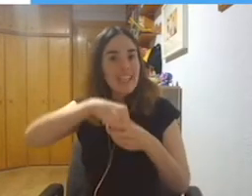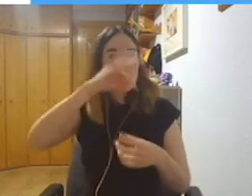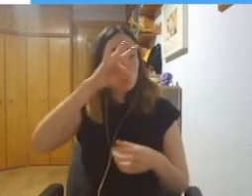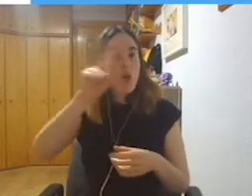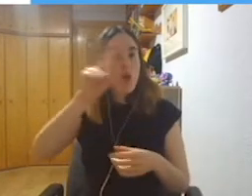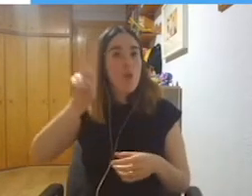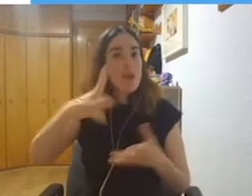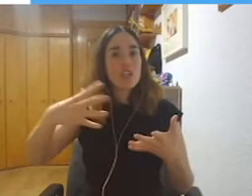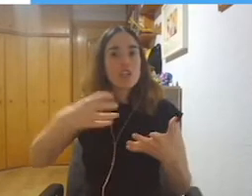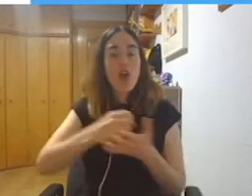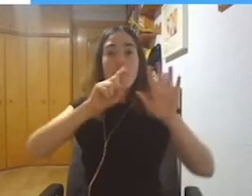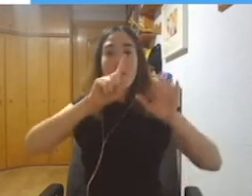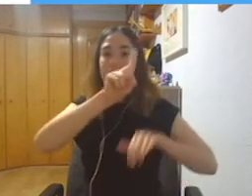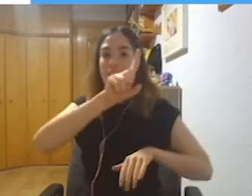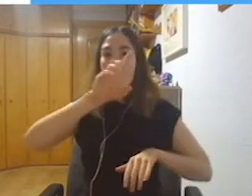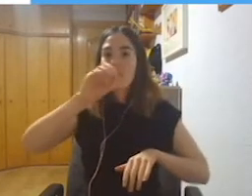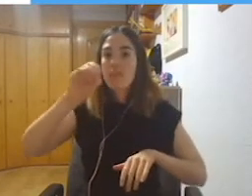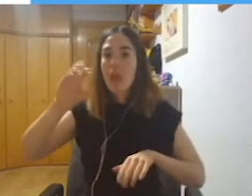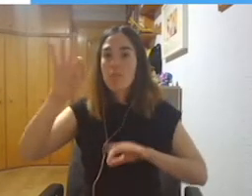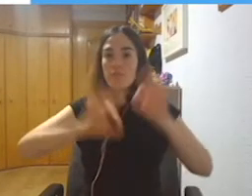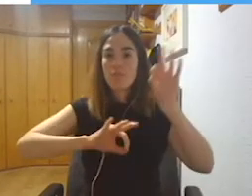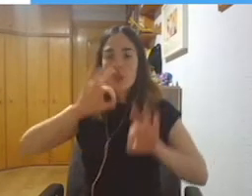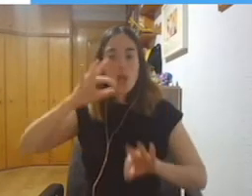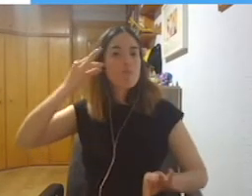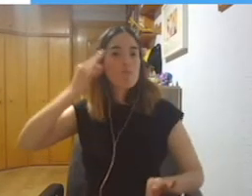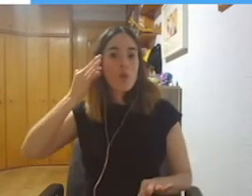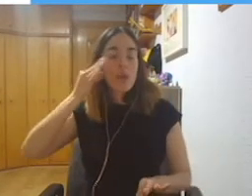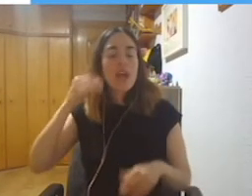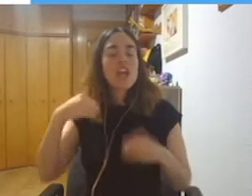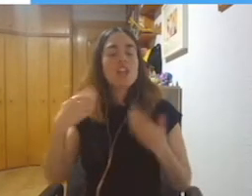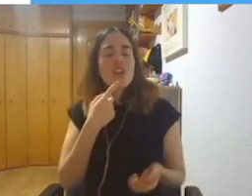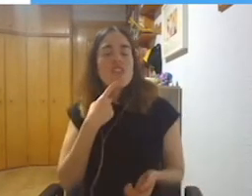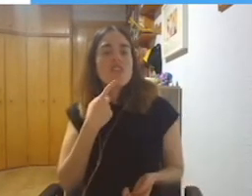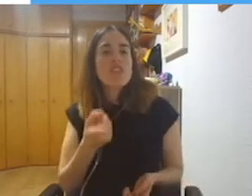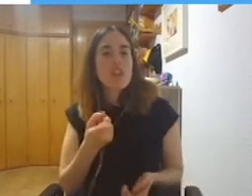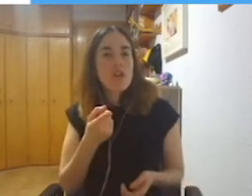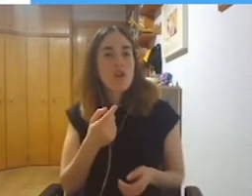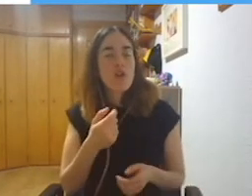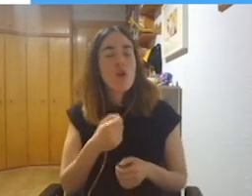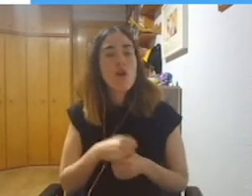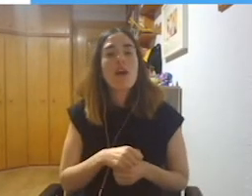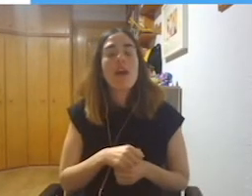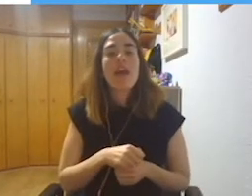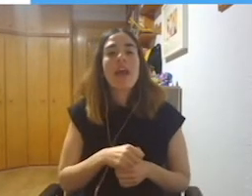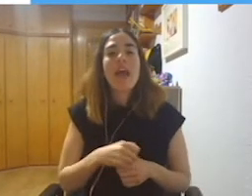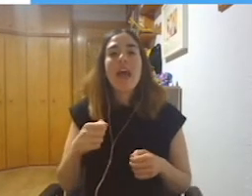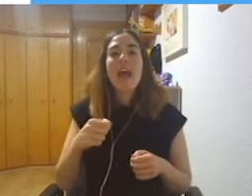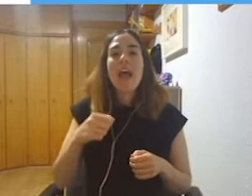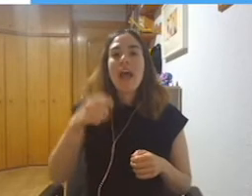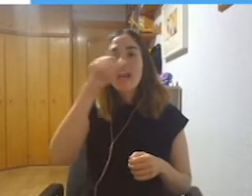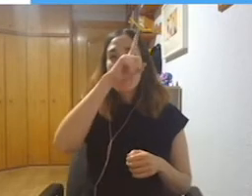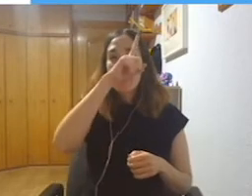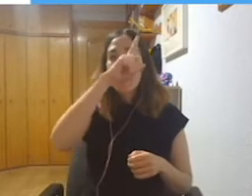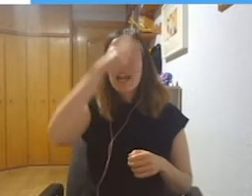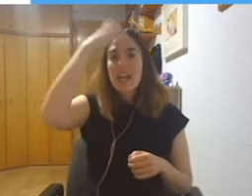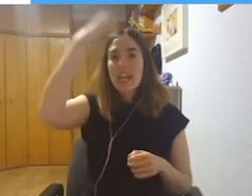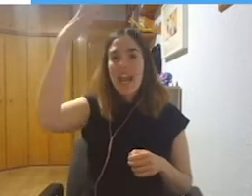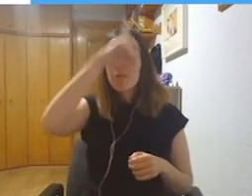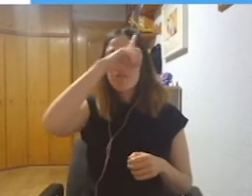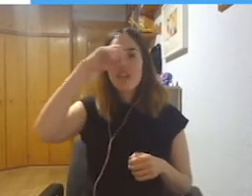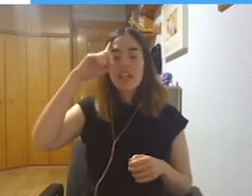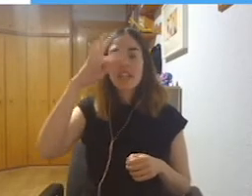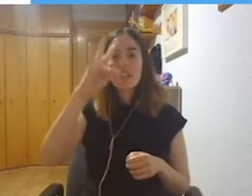Televisión son mujeres, 100%. Y si os dijera Real Madrid Televisión,